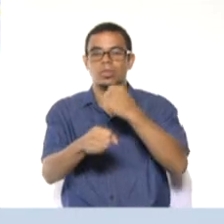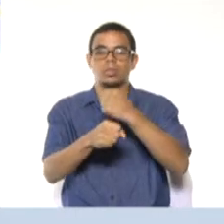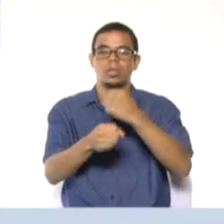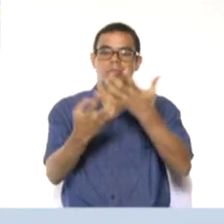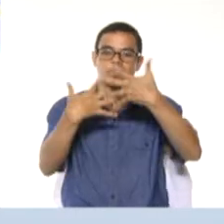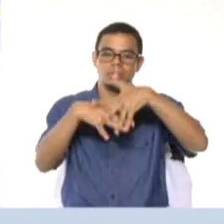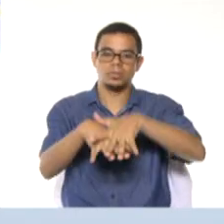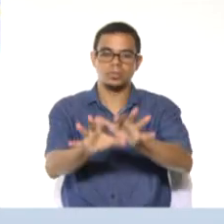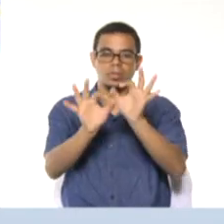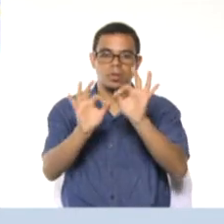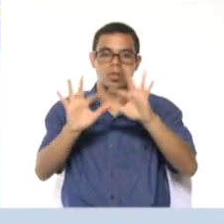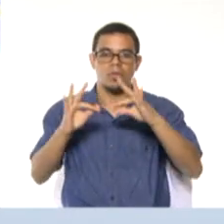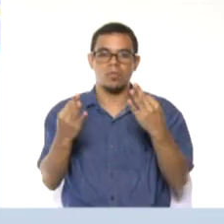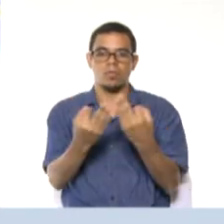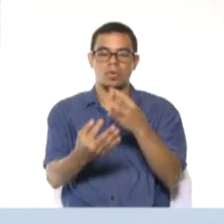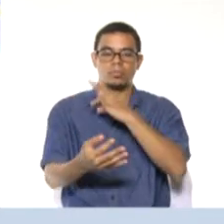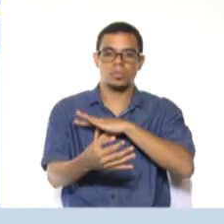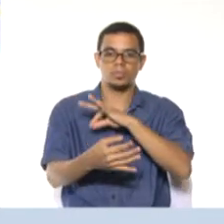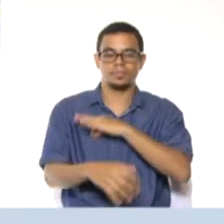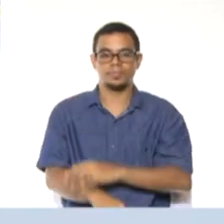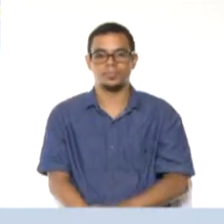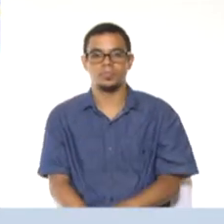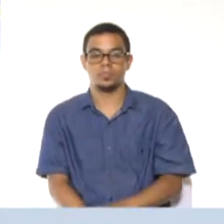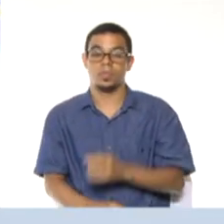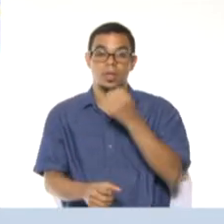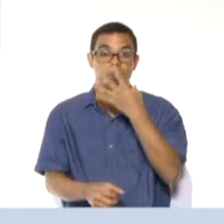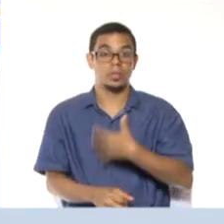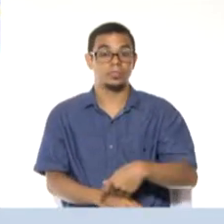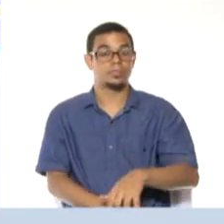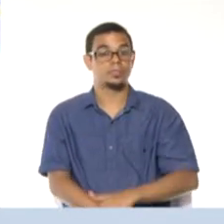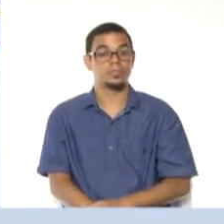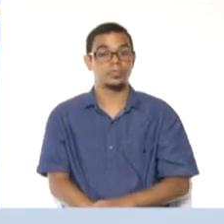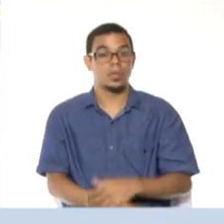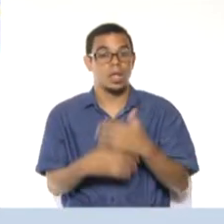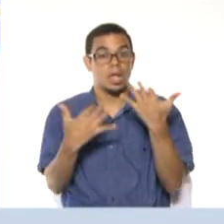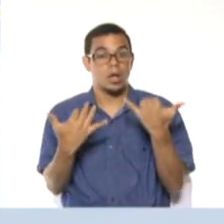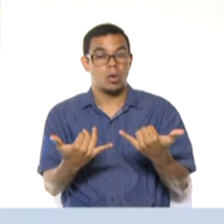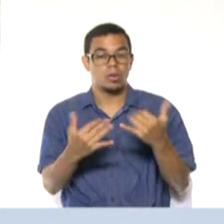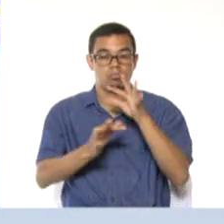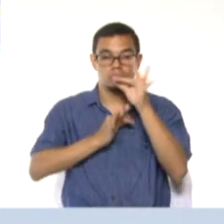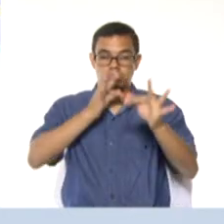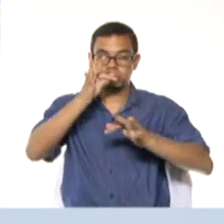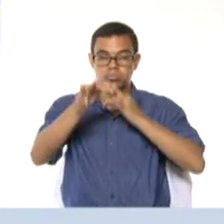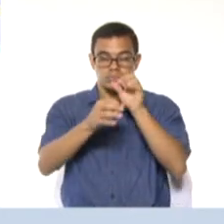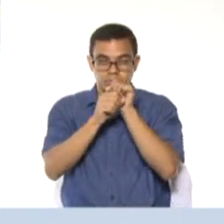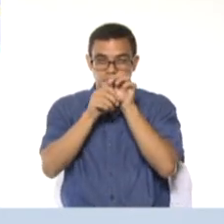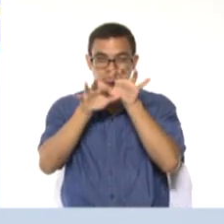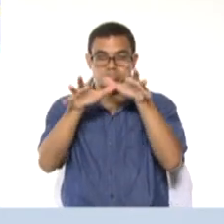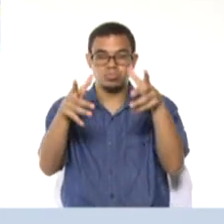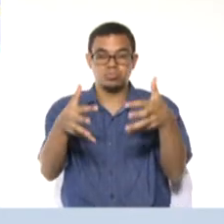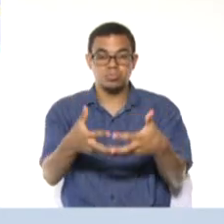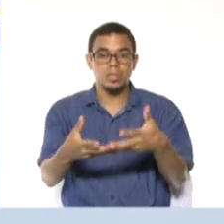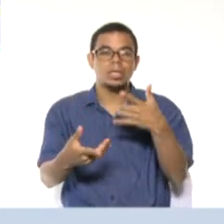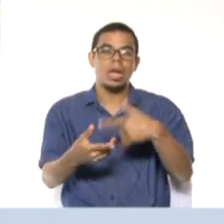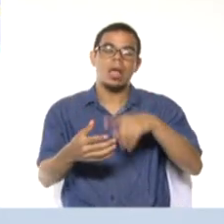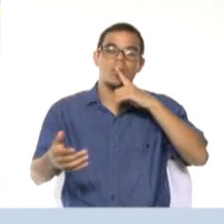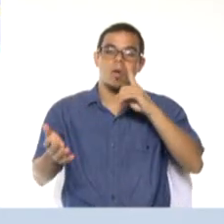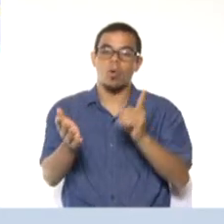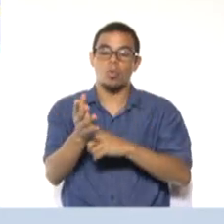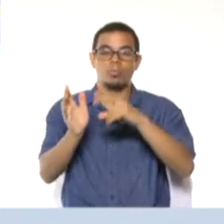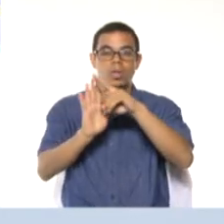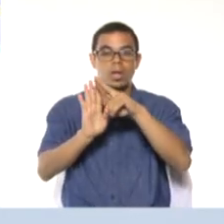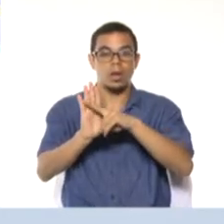procesos de integración sociofamiliar. Siempre teniendo en cuenta que en este momento de pandemia tenemos que mantener las medidas